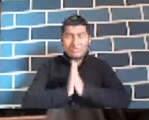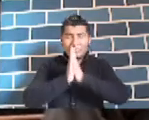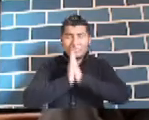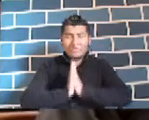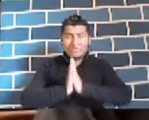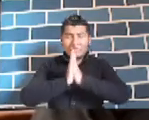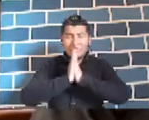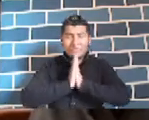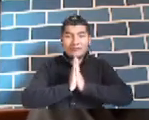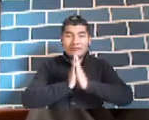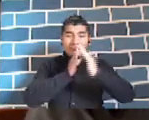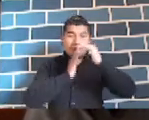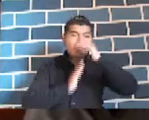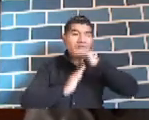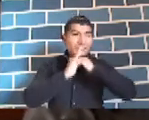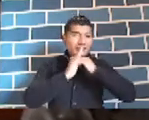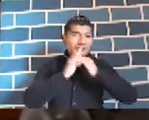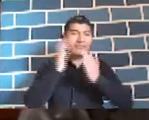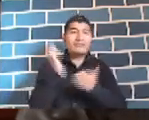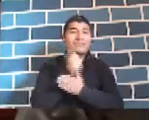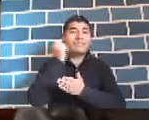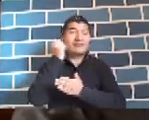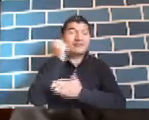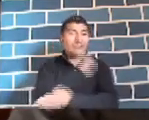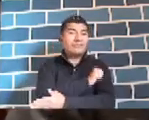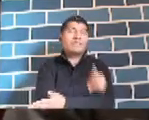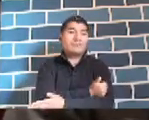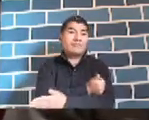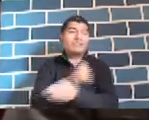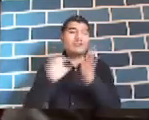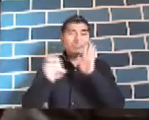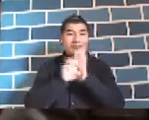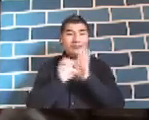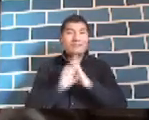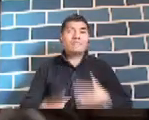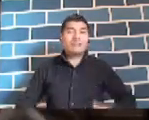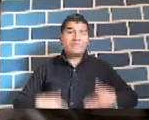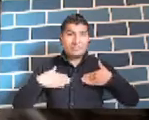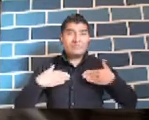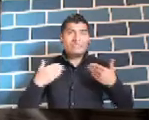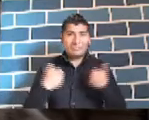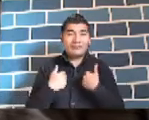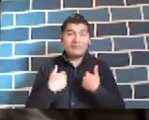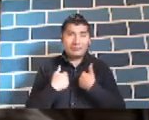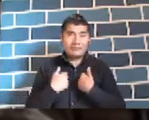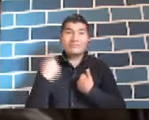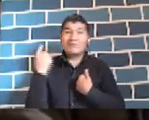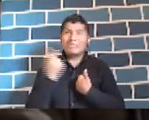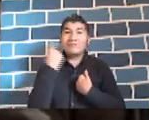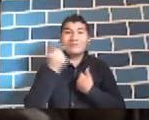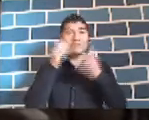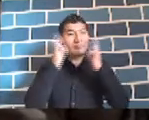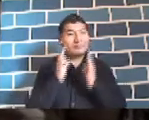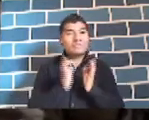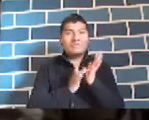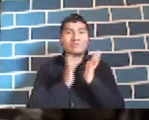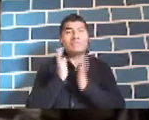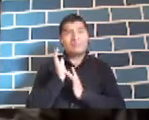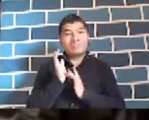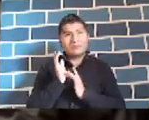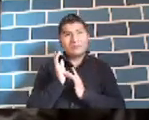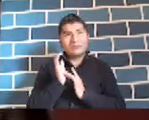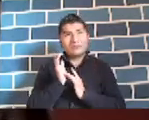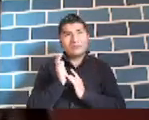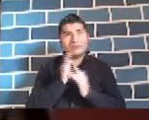el humilde gana su autoridad por el ejemplo de vida que lleva siempre al estilo de jesús